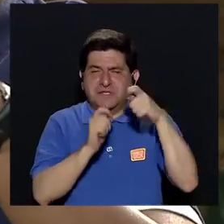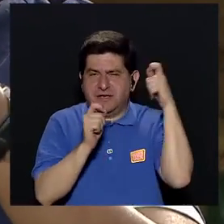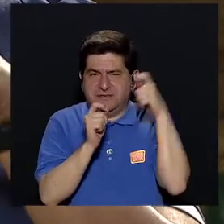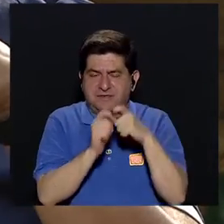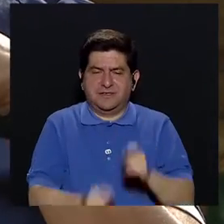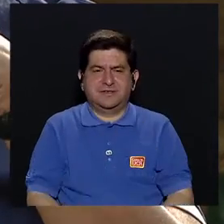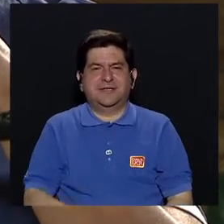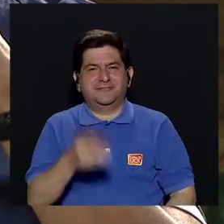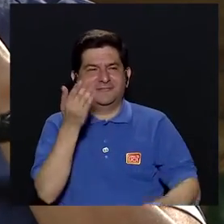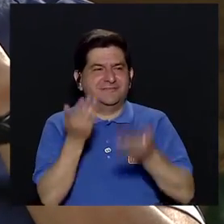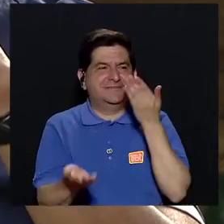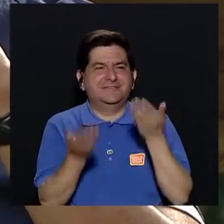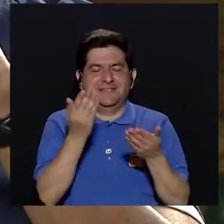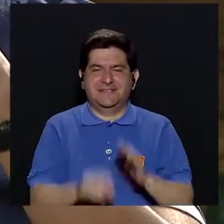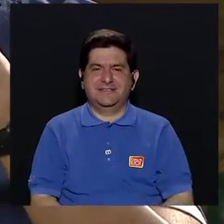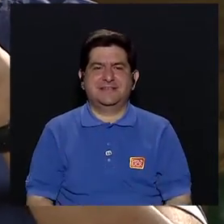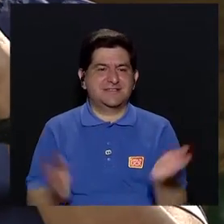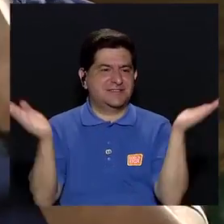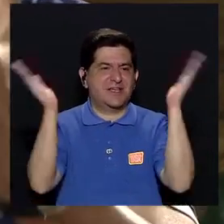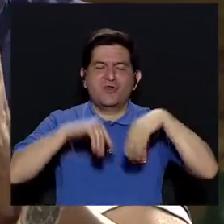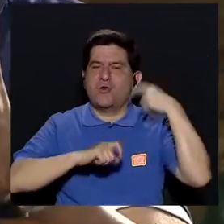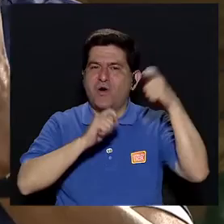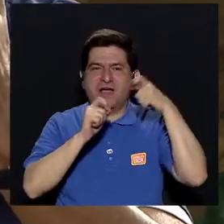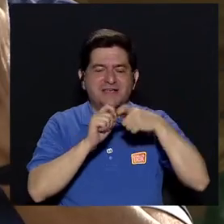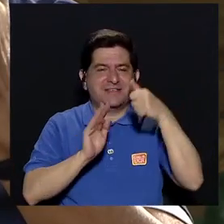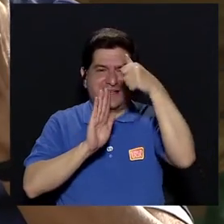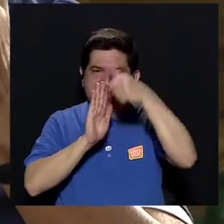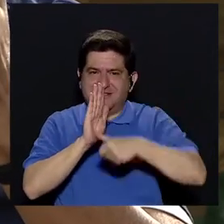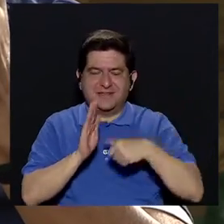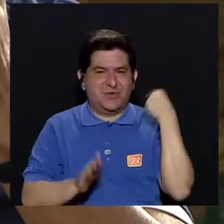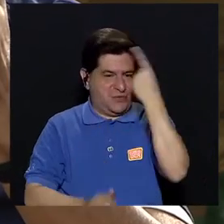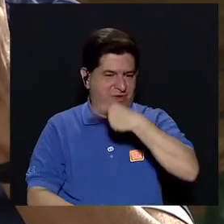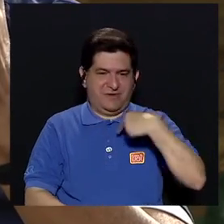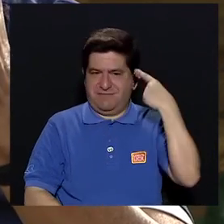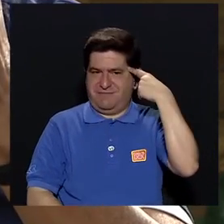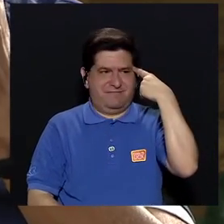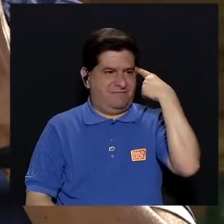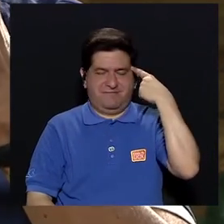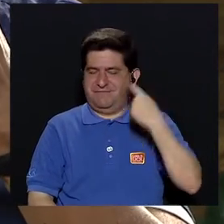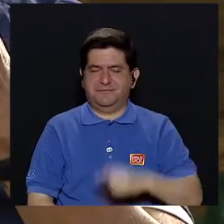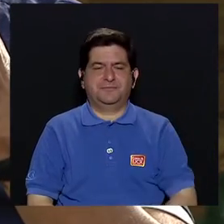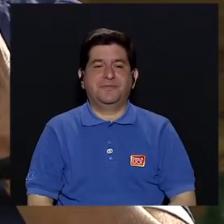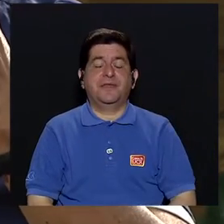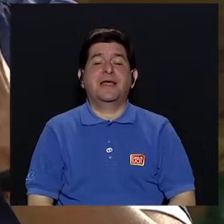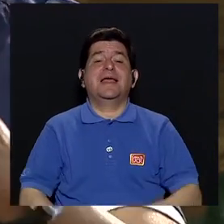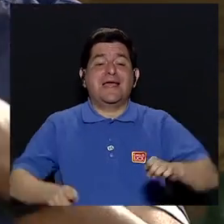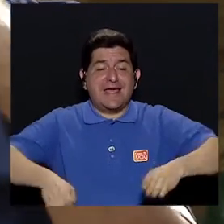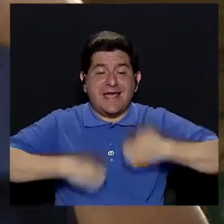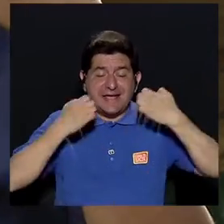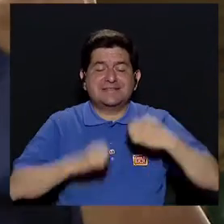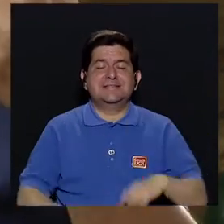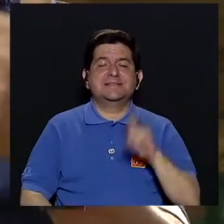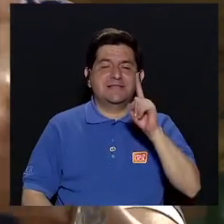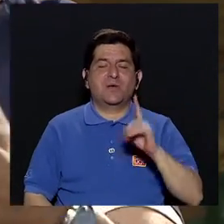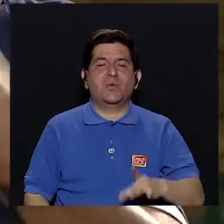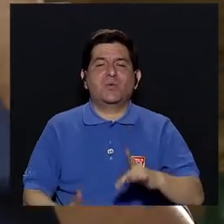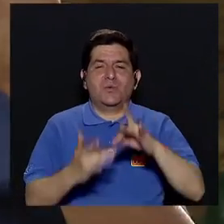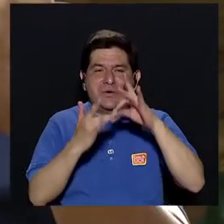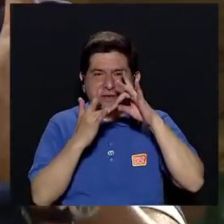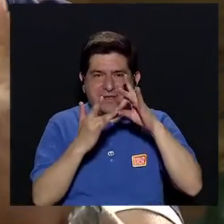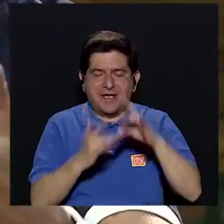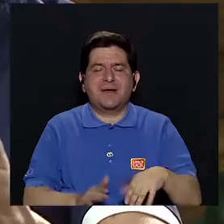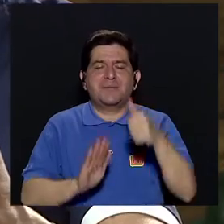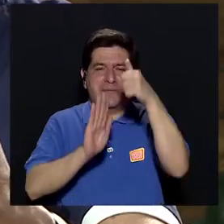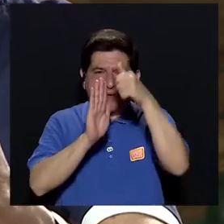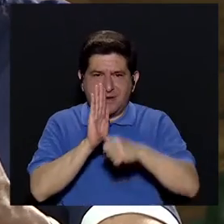exactamente, maxilofacial. Tal vez el punto es que no hay una cirugía maxilofacial, okay. ¿Verdad? Hay una especialidad